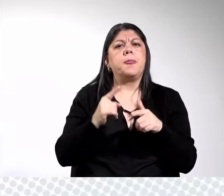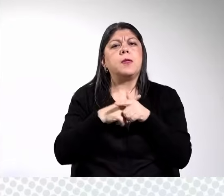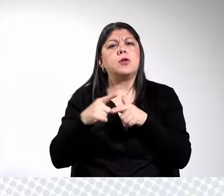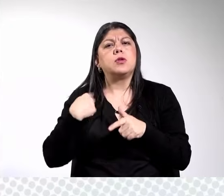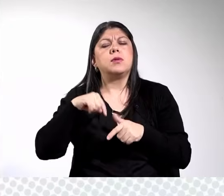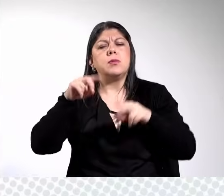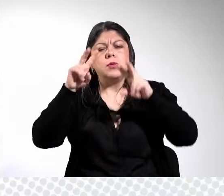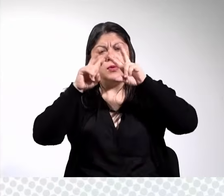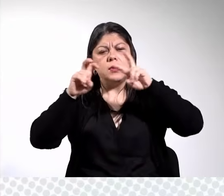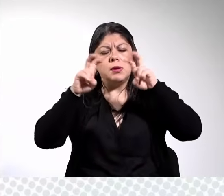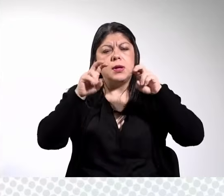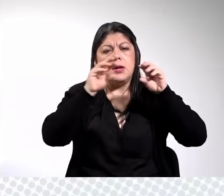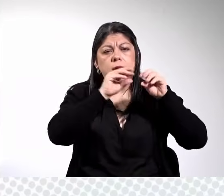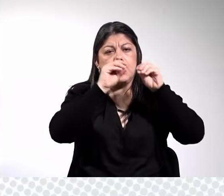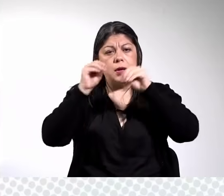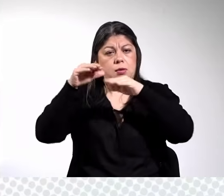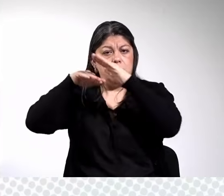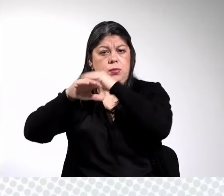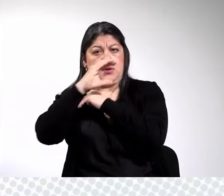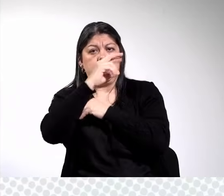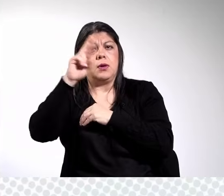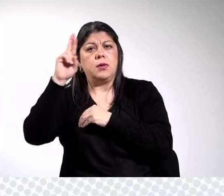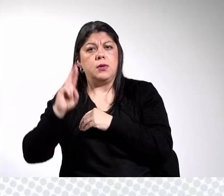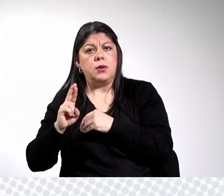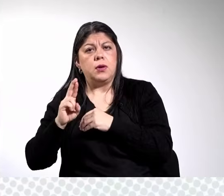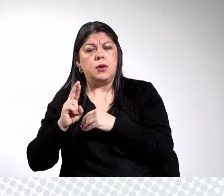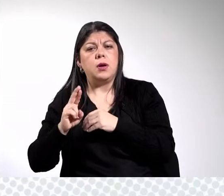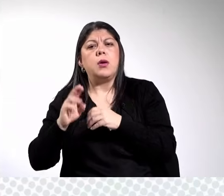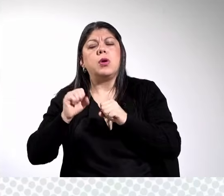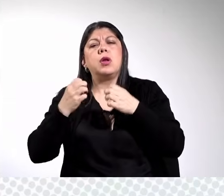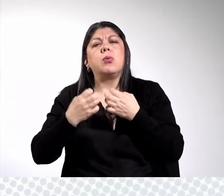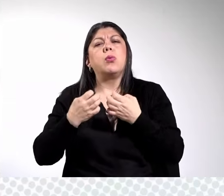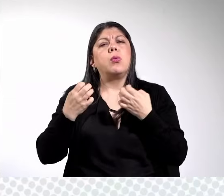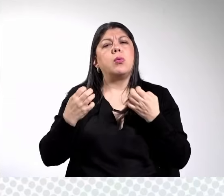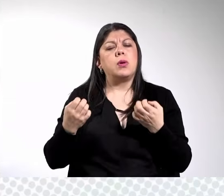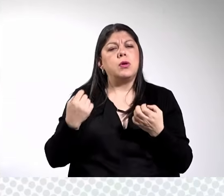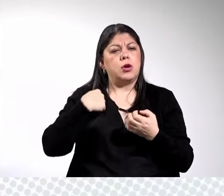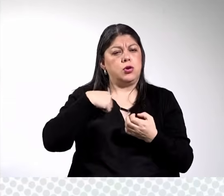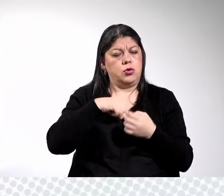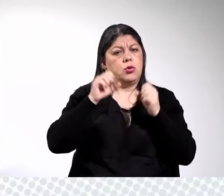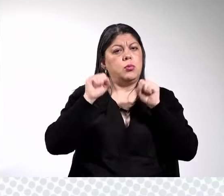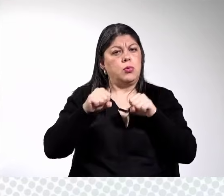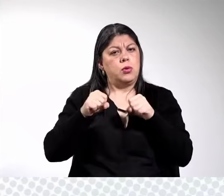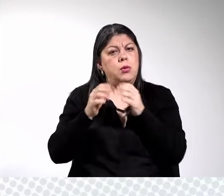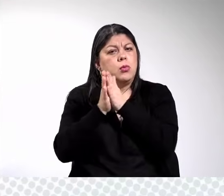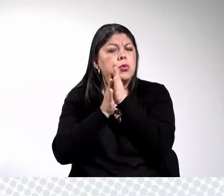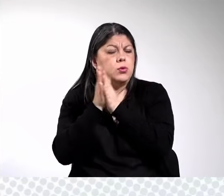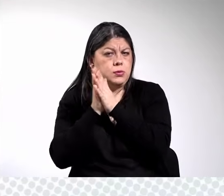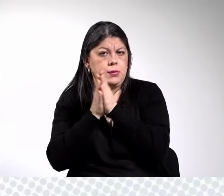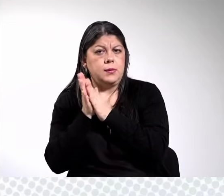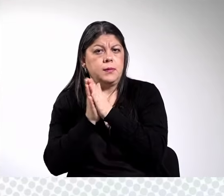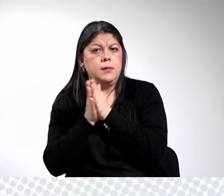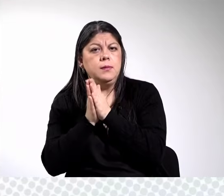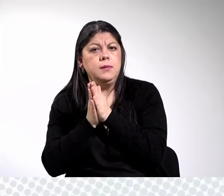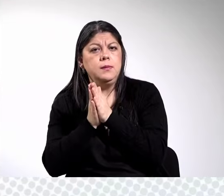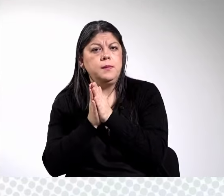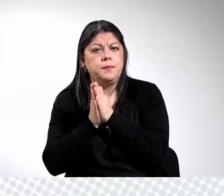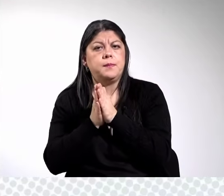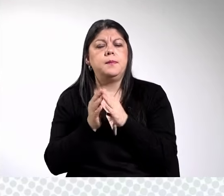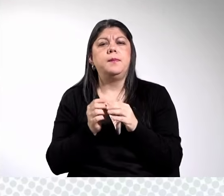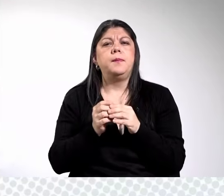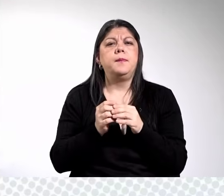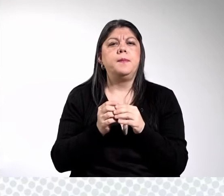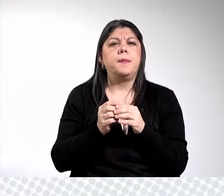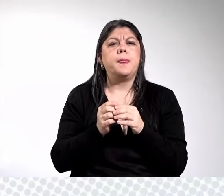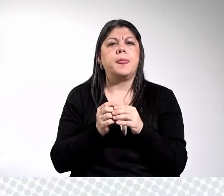que valorar que la migración puede ser un elemento que si nosotros sabemos sacarle provecho desde el punto de vista